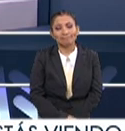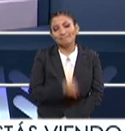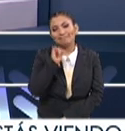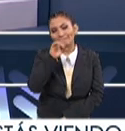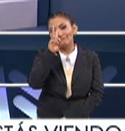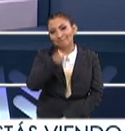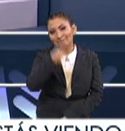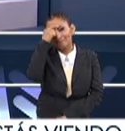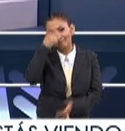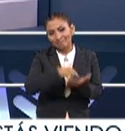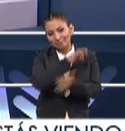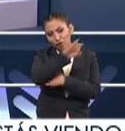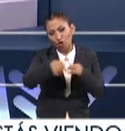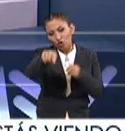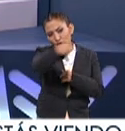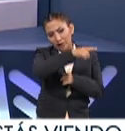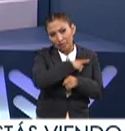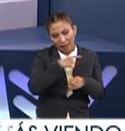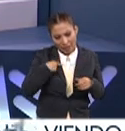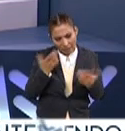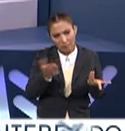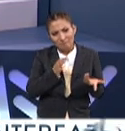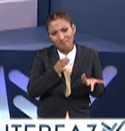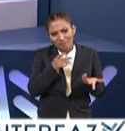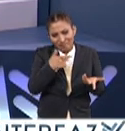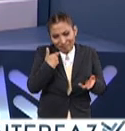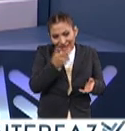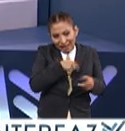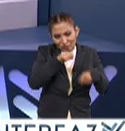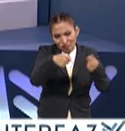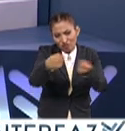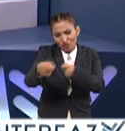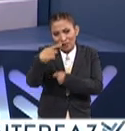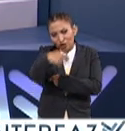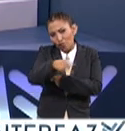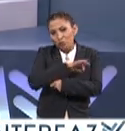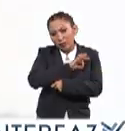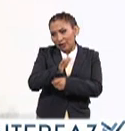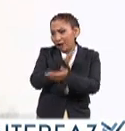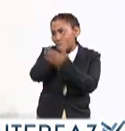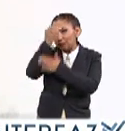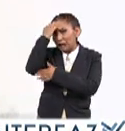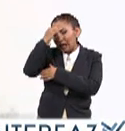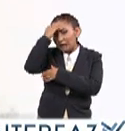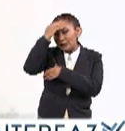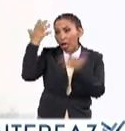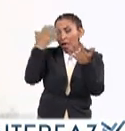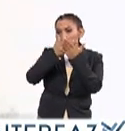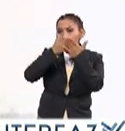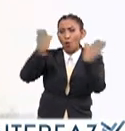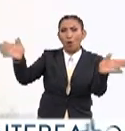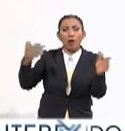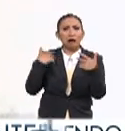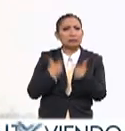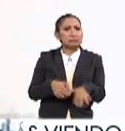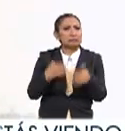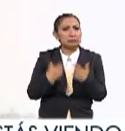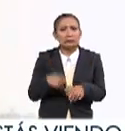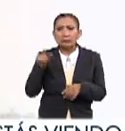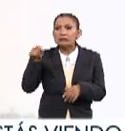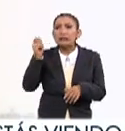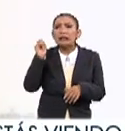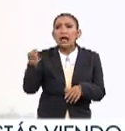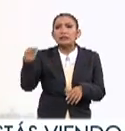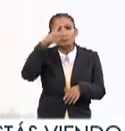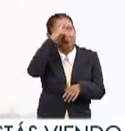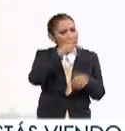Sí, creo que todos deberíamos tener la posibilidad en lo que cabe de poder tener este tipo de experiencias porque te abre mucho el panorama de lo